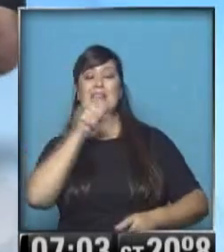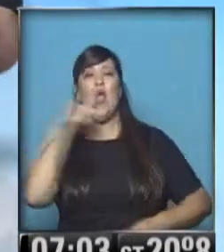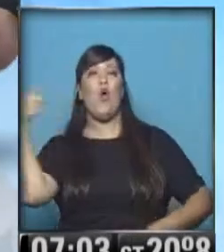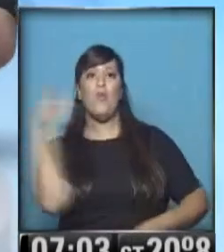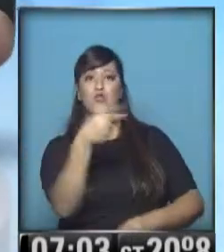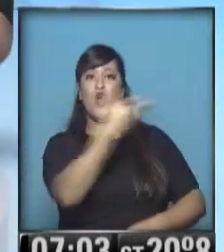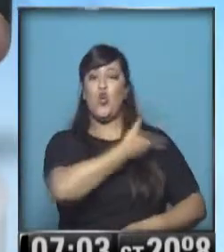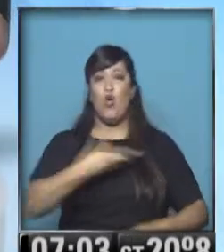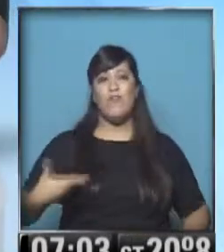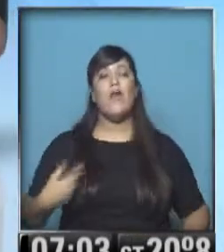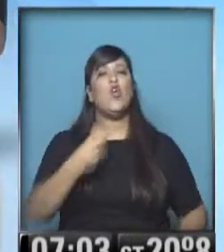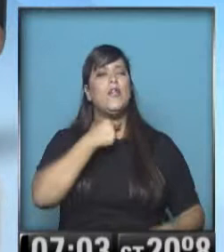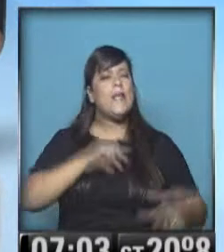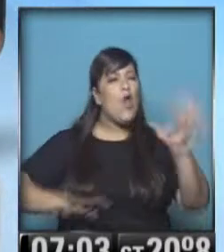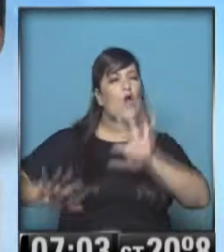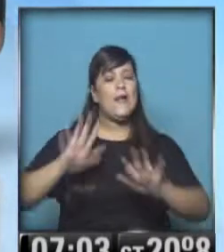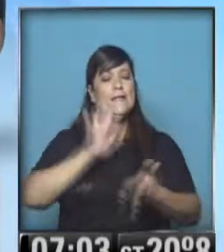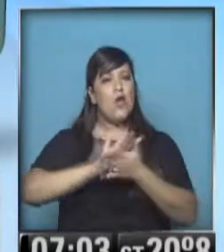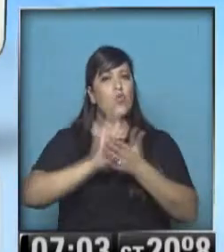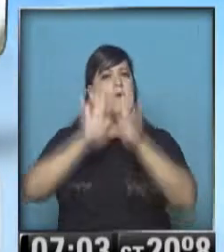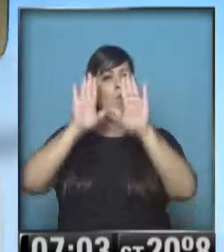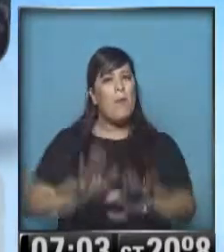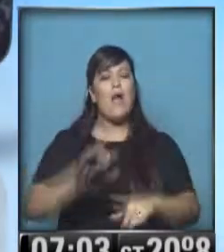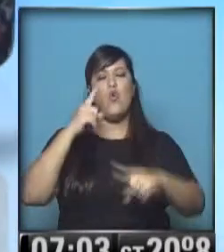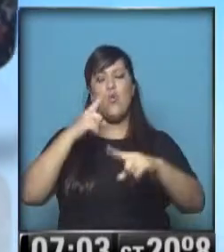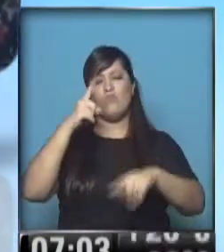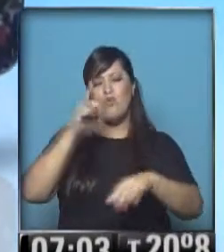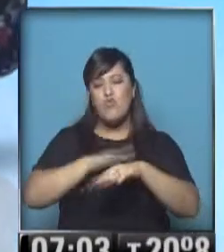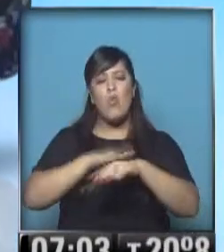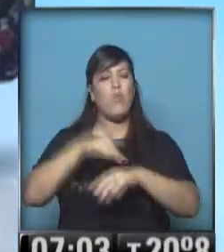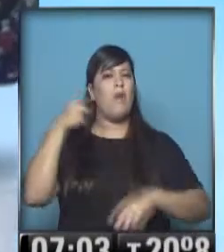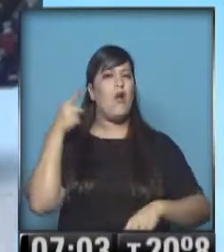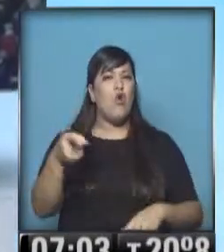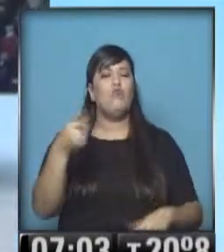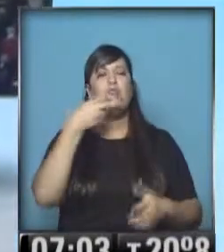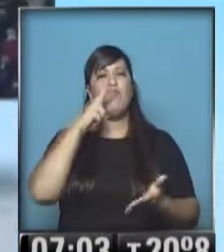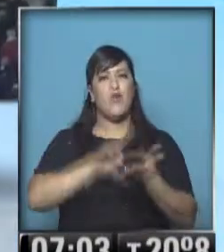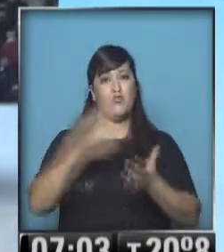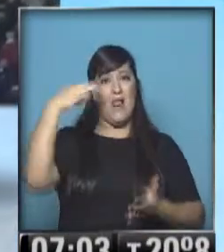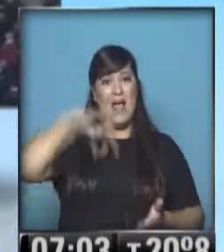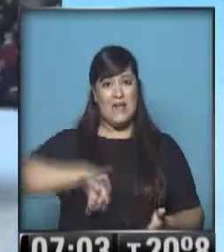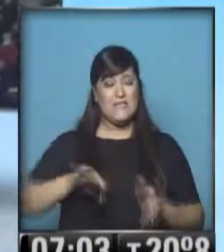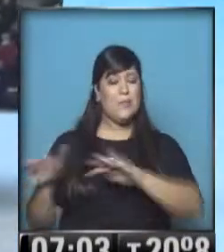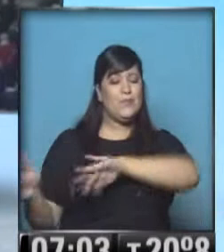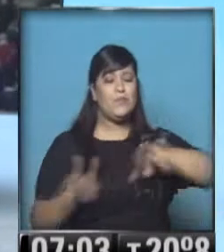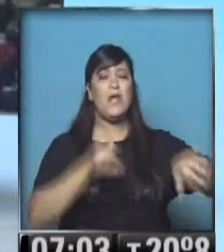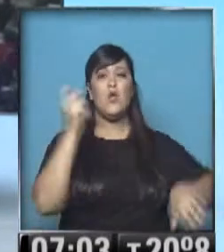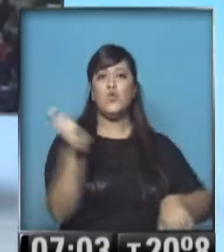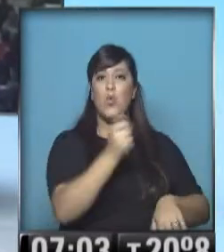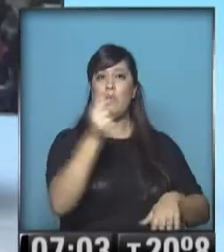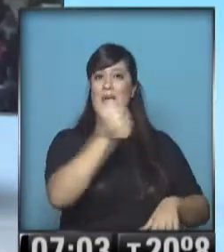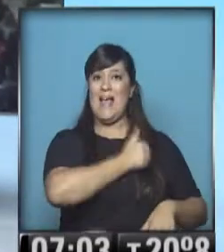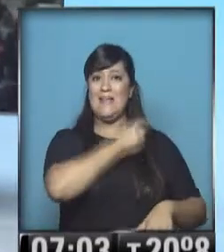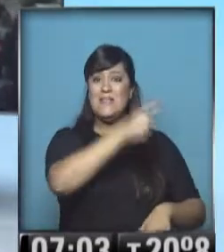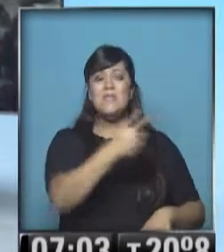nuevo paro en rechazo al impuesto a las ganancias. Turquía acusa al Papa de calumnias. El canciller turco repudió